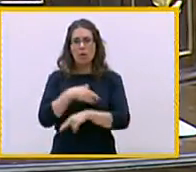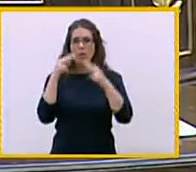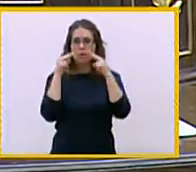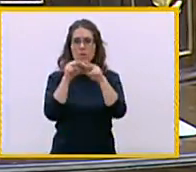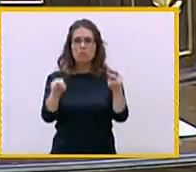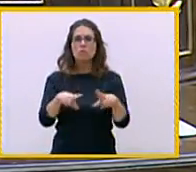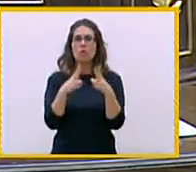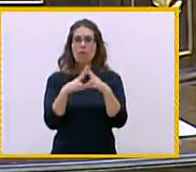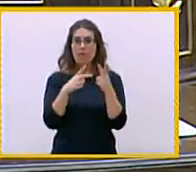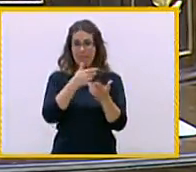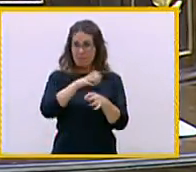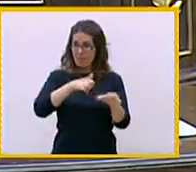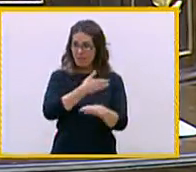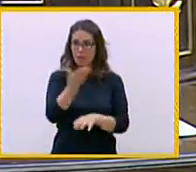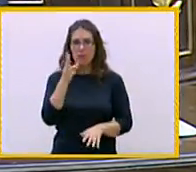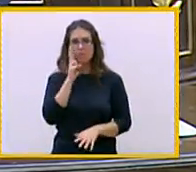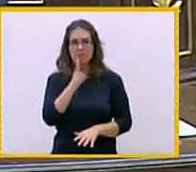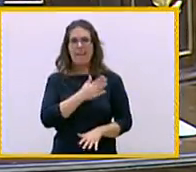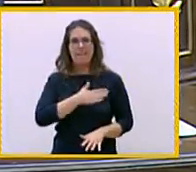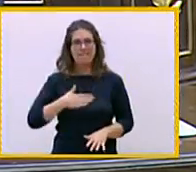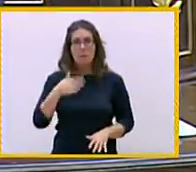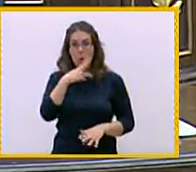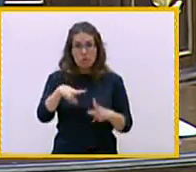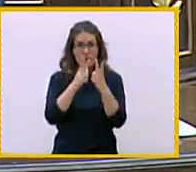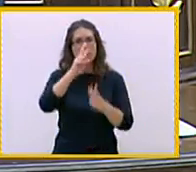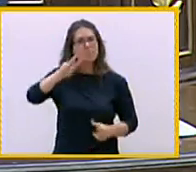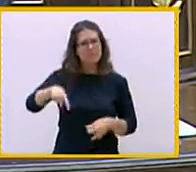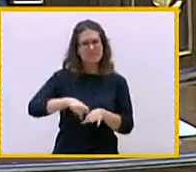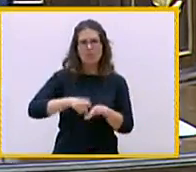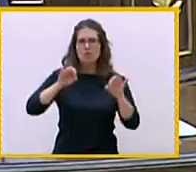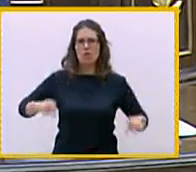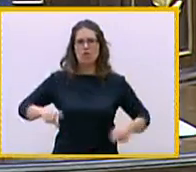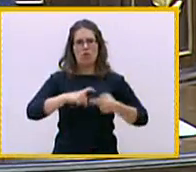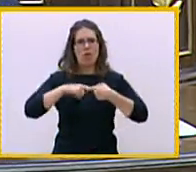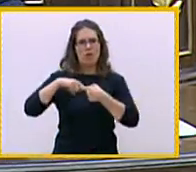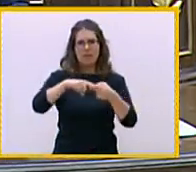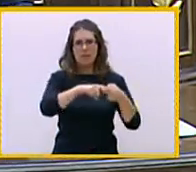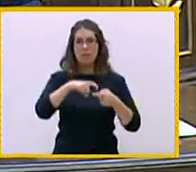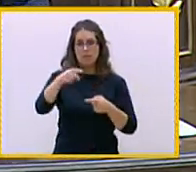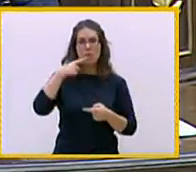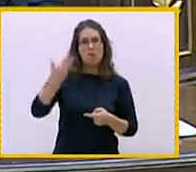española, que es una sociedad solidaria y que valora el equilibrio y la estabilidad.